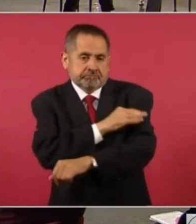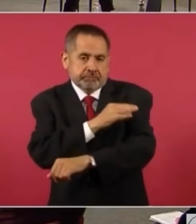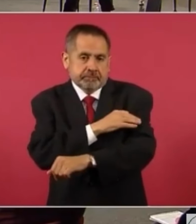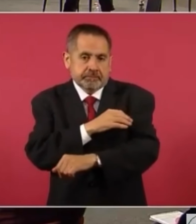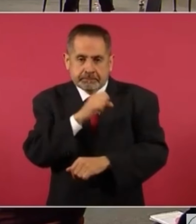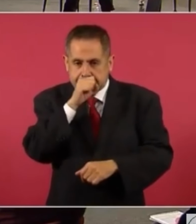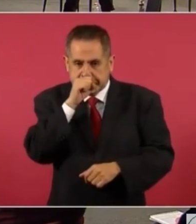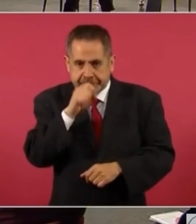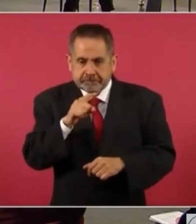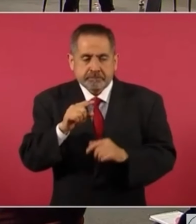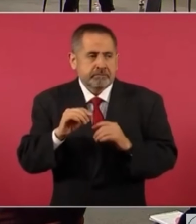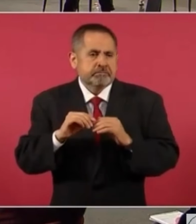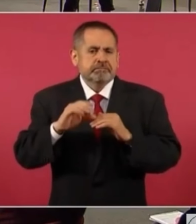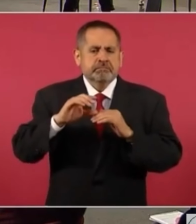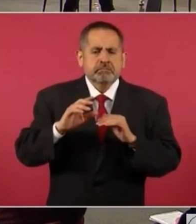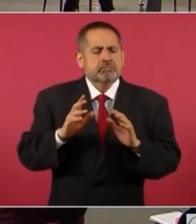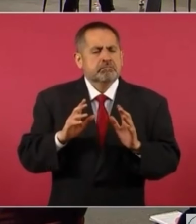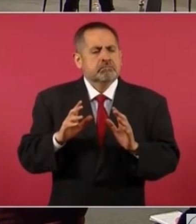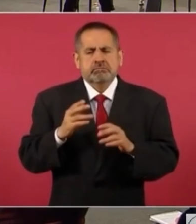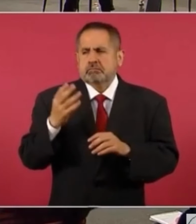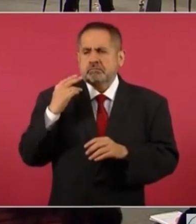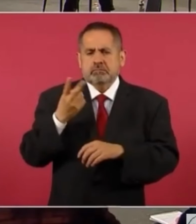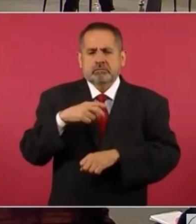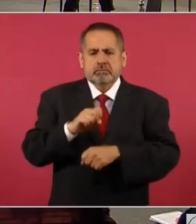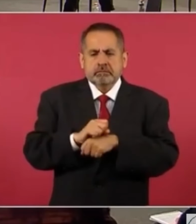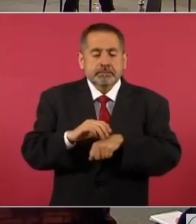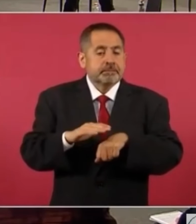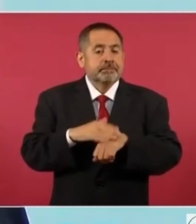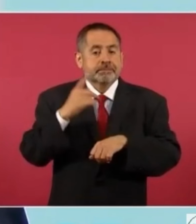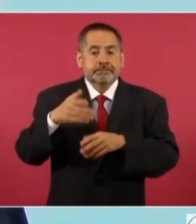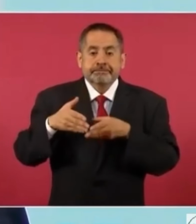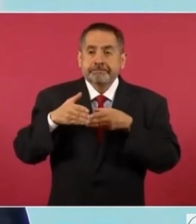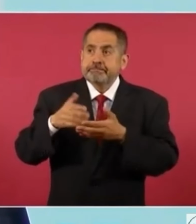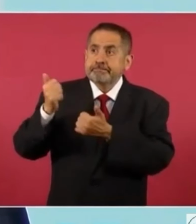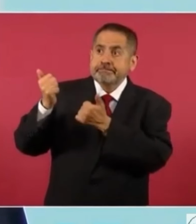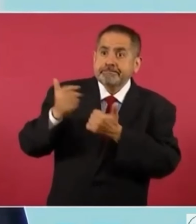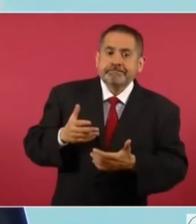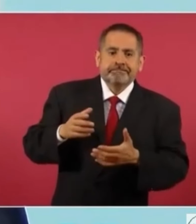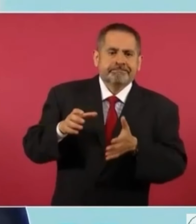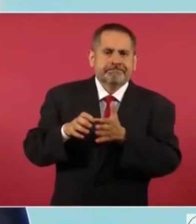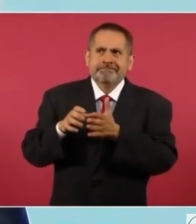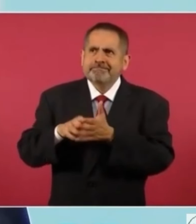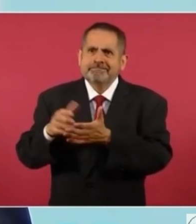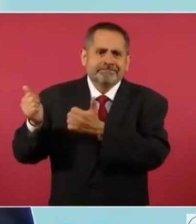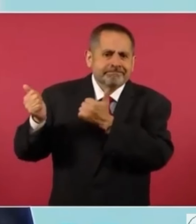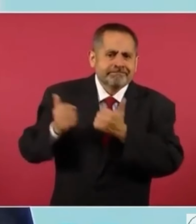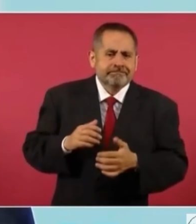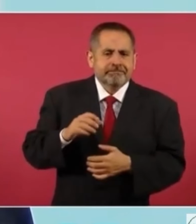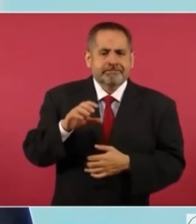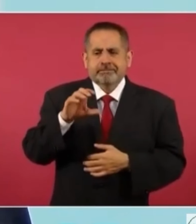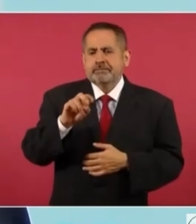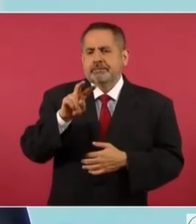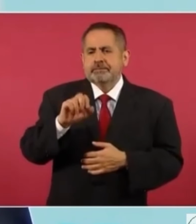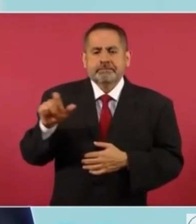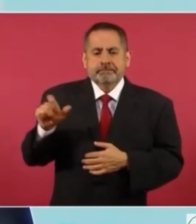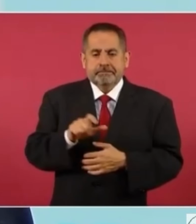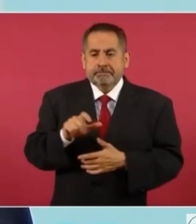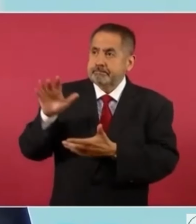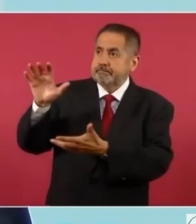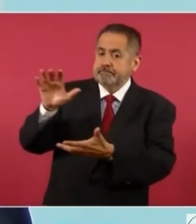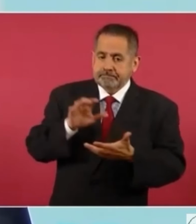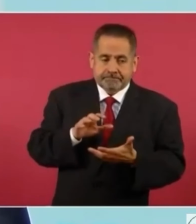subió significativamente en las últimas 2 semanas. Esto es porque el embarque más reciente, el embarque grande, el de COVAX, está destinado a las